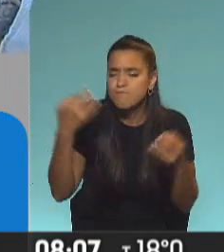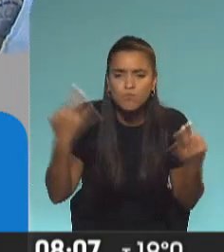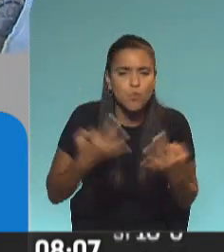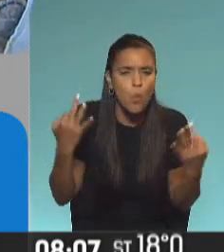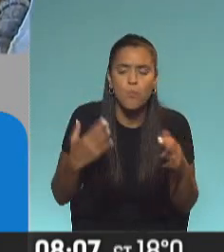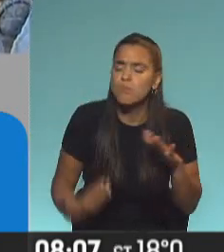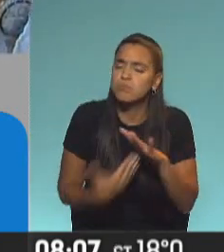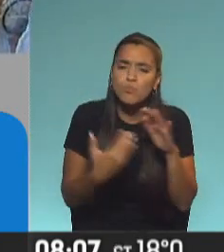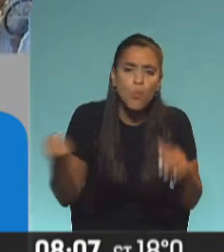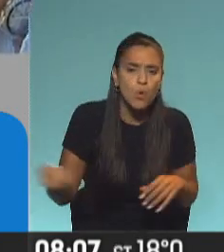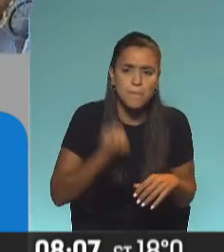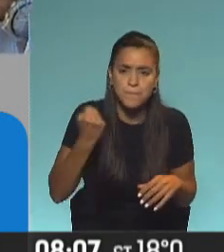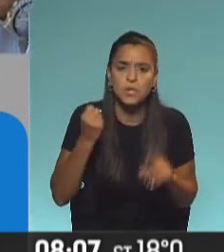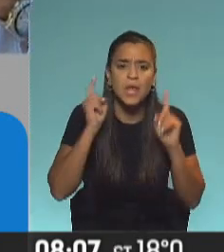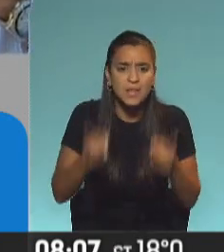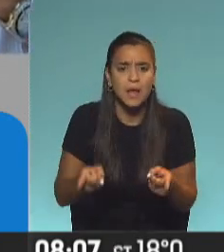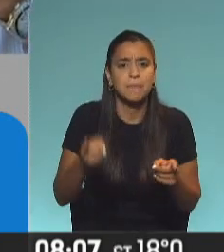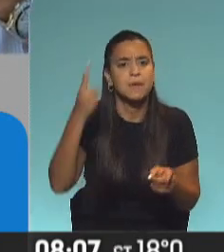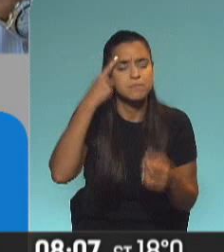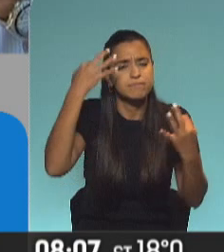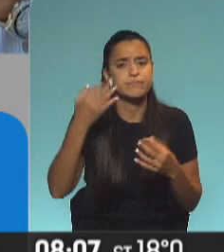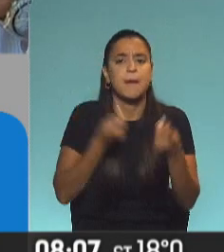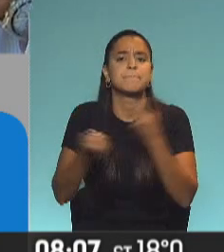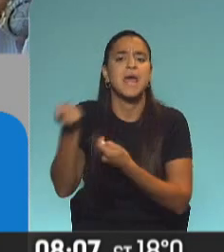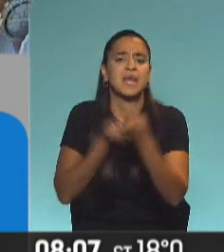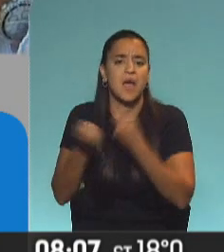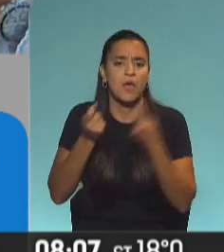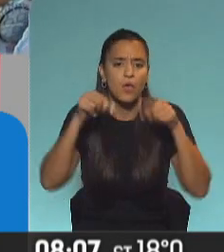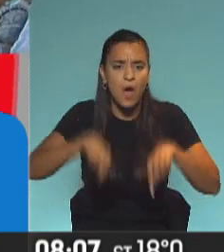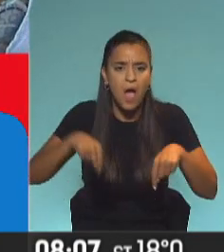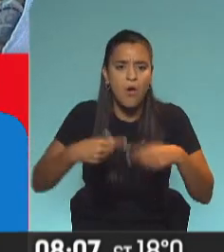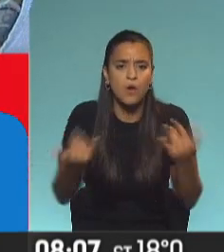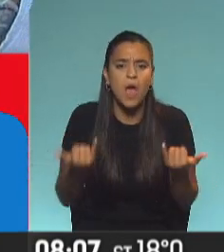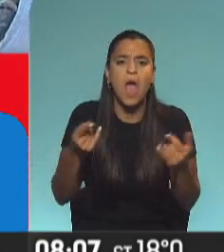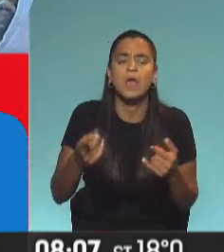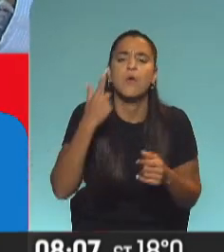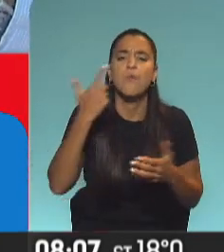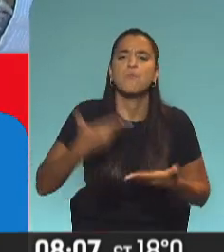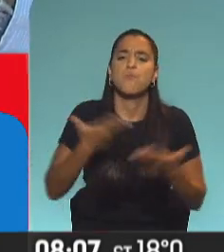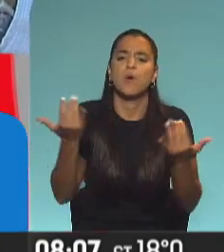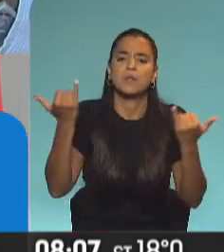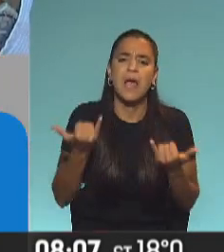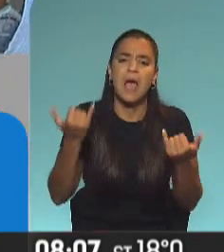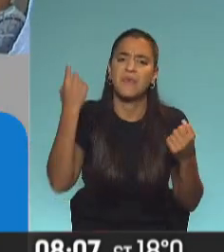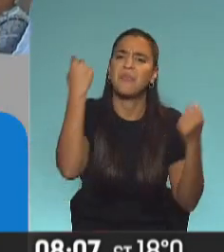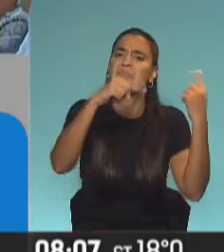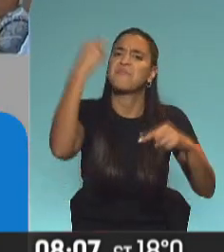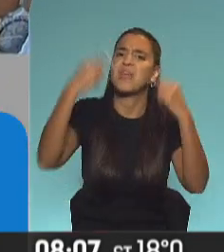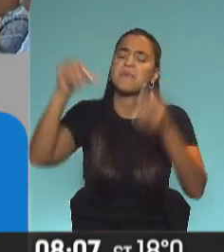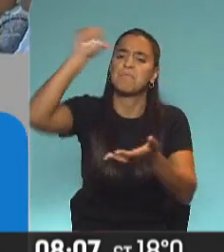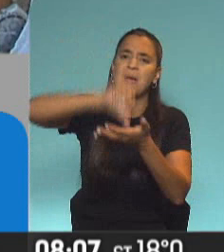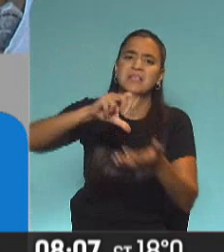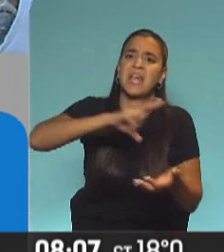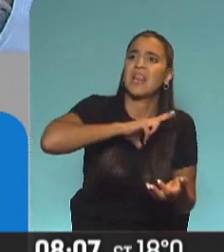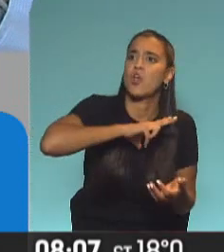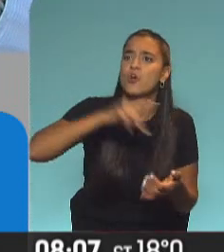fascinante, fundamental, también está la lógica del mercado y está entrando en juego y muestra diferentes asimetrías entre los países ricos y los